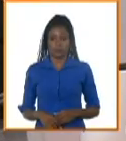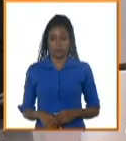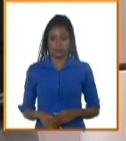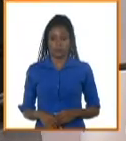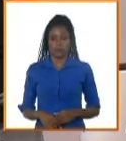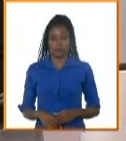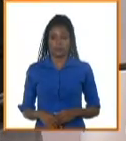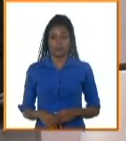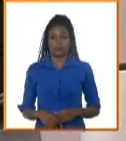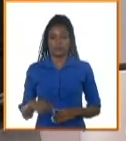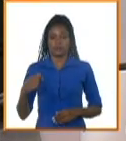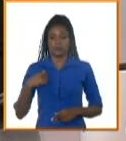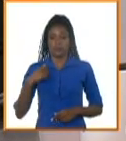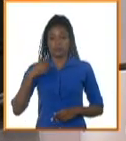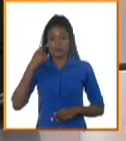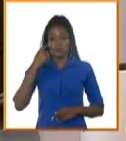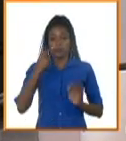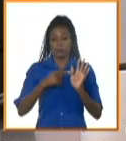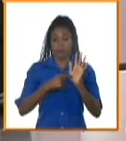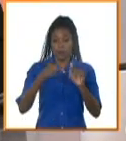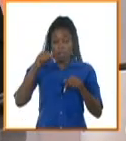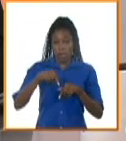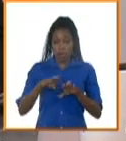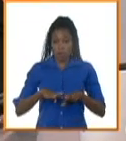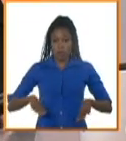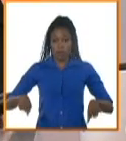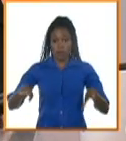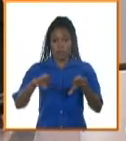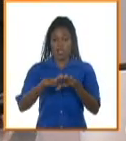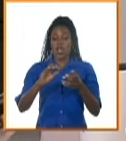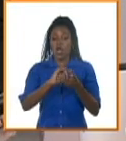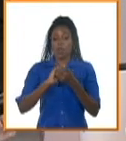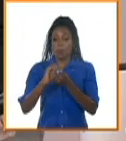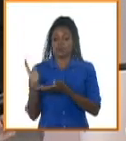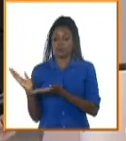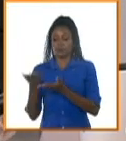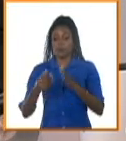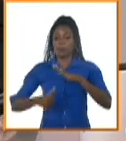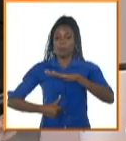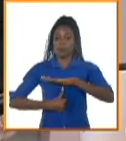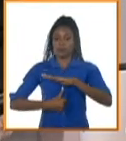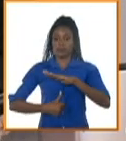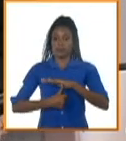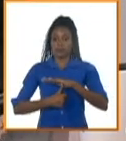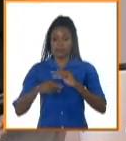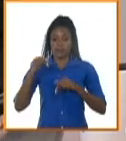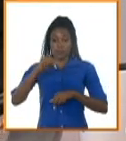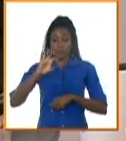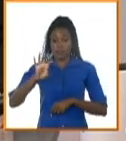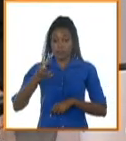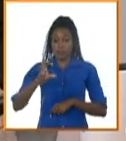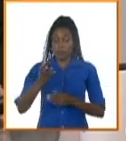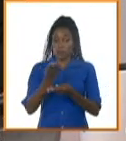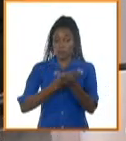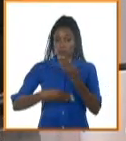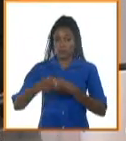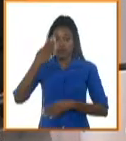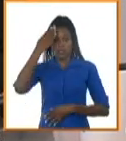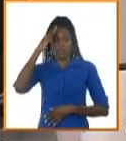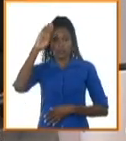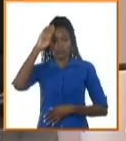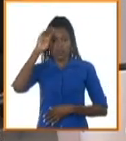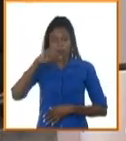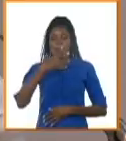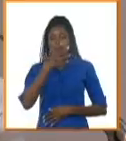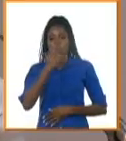la presencia de nuestro estudio del compañero Alexis Trujillo morejón presidente de este banco comercial cubano y